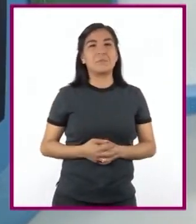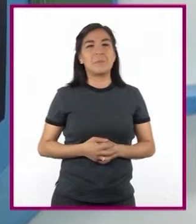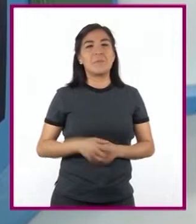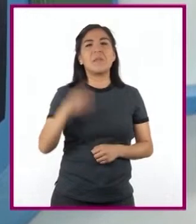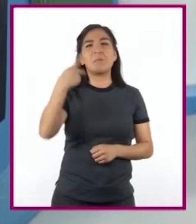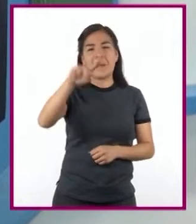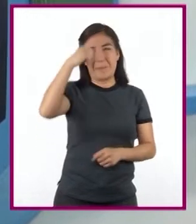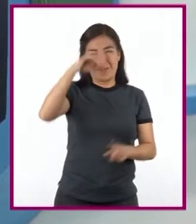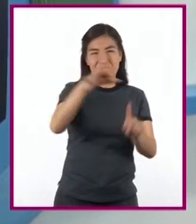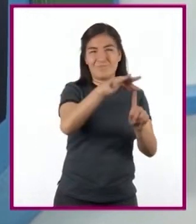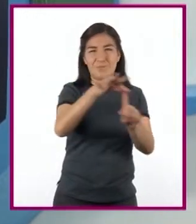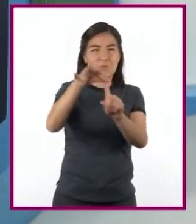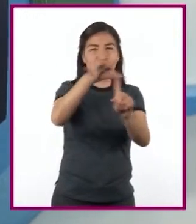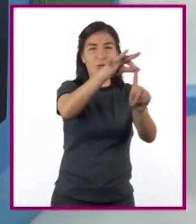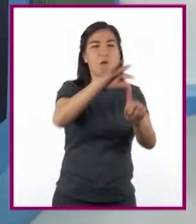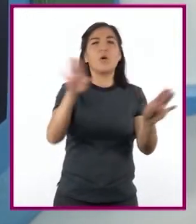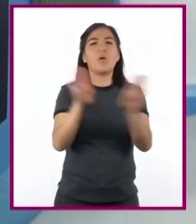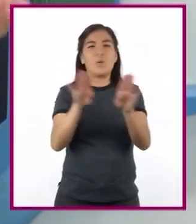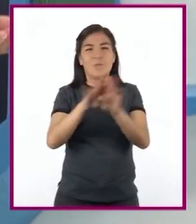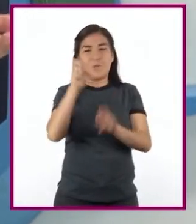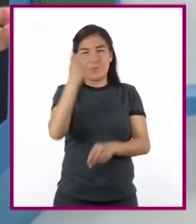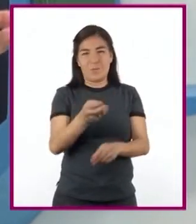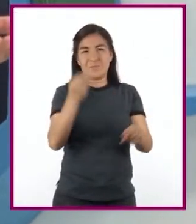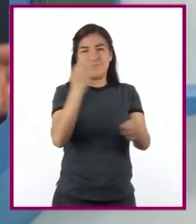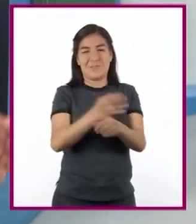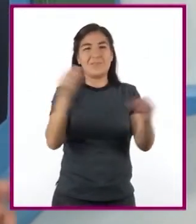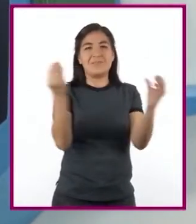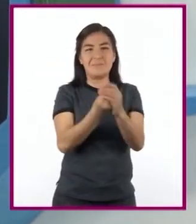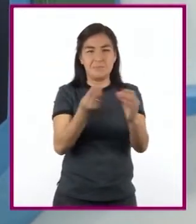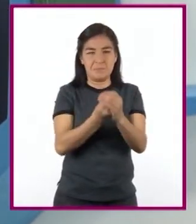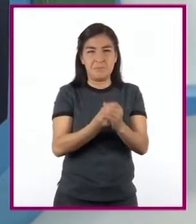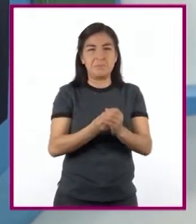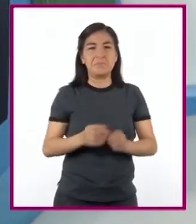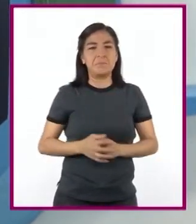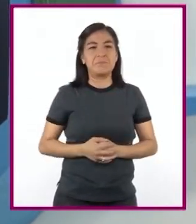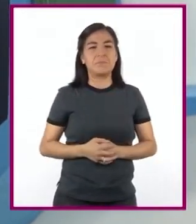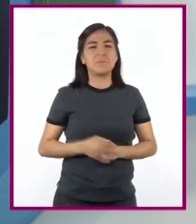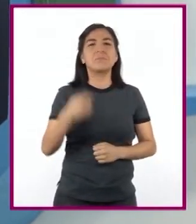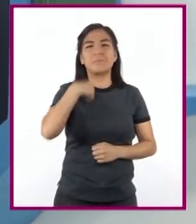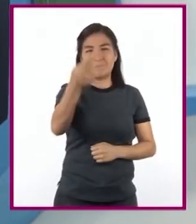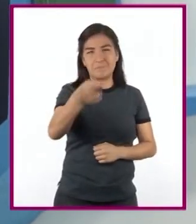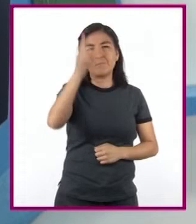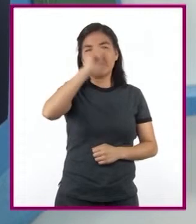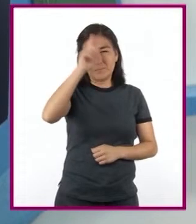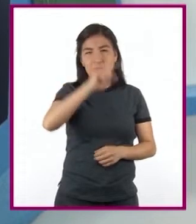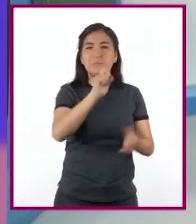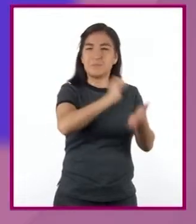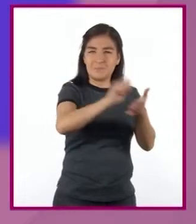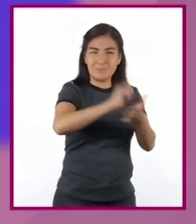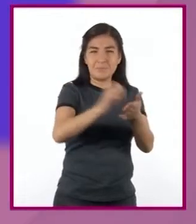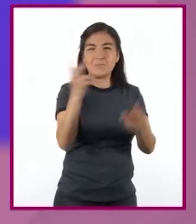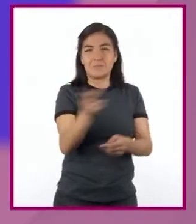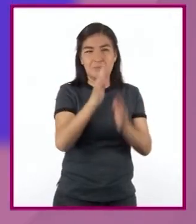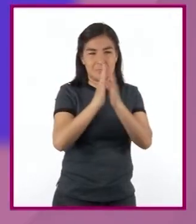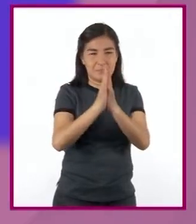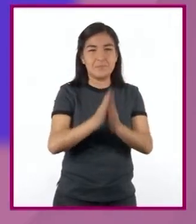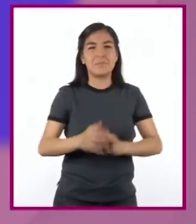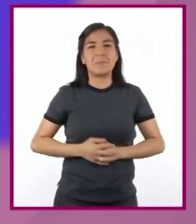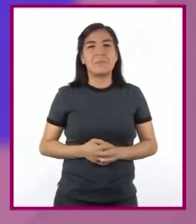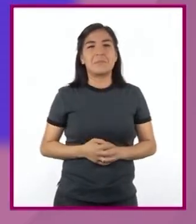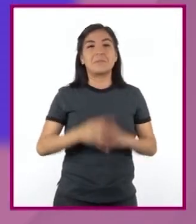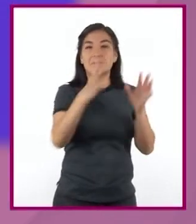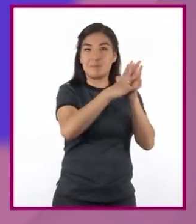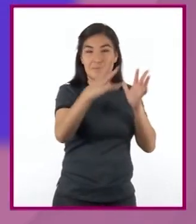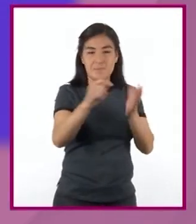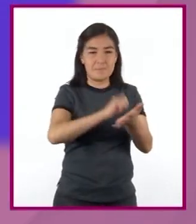para guiarnos a lo largo de la sesión, les sugiero considerar las siguientes preguntas. ¿Qué